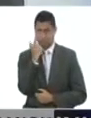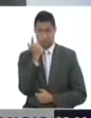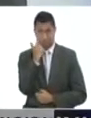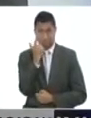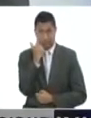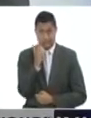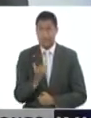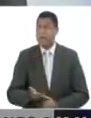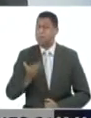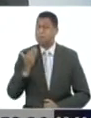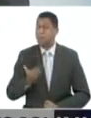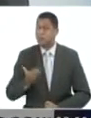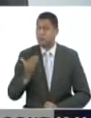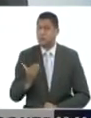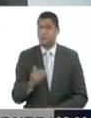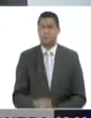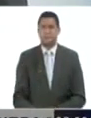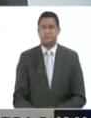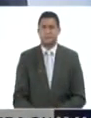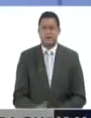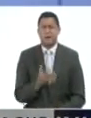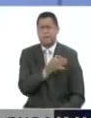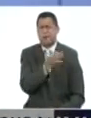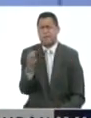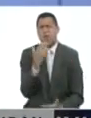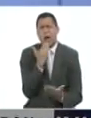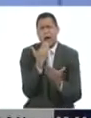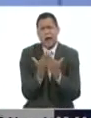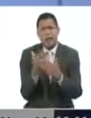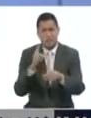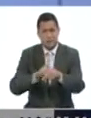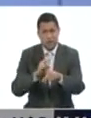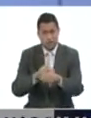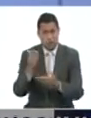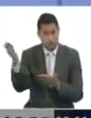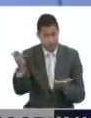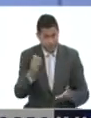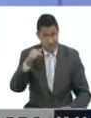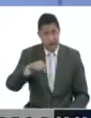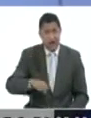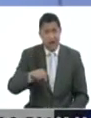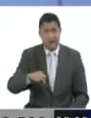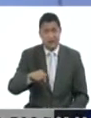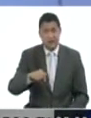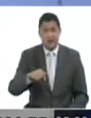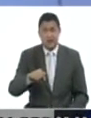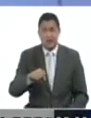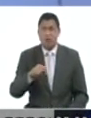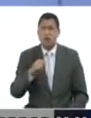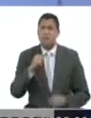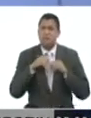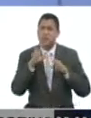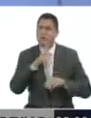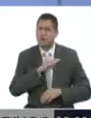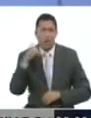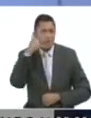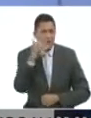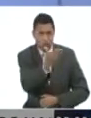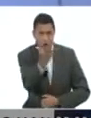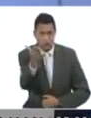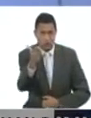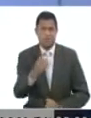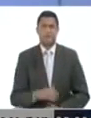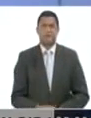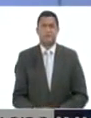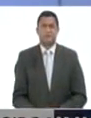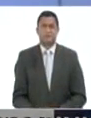un valor predictivo de efectos diagnósticos. Perfecto, doctor. Le agradecemos el día de hoy su presencia acá. ¿Quiere dar alguna red social o algún número telefónico para que las personas